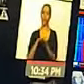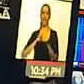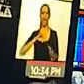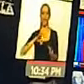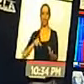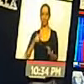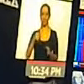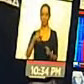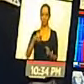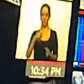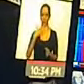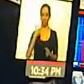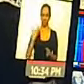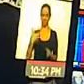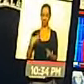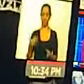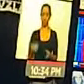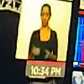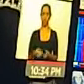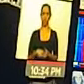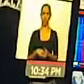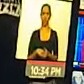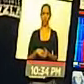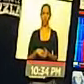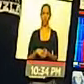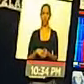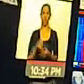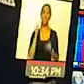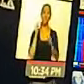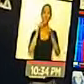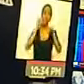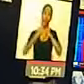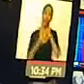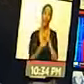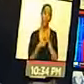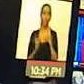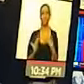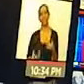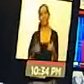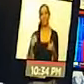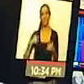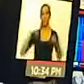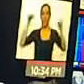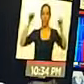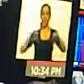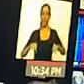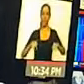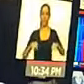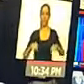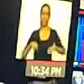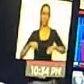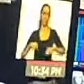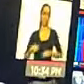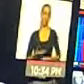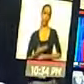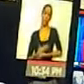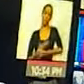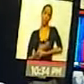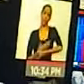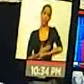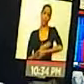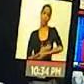monta. Por eso te decimos desde acá, Guaidó, ya Guayaba te lo tenemos aquí, ¿ves? Lo estamos así